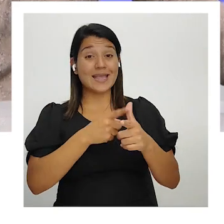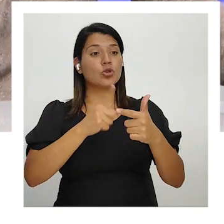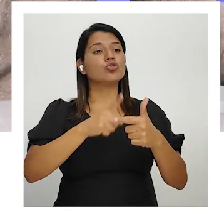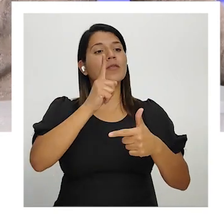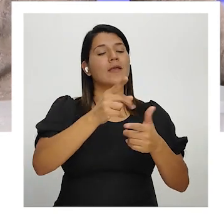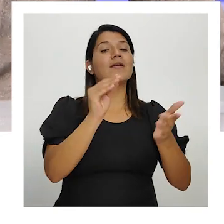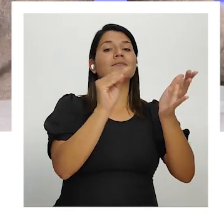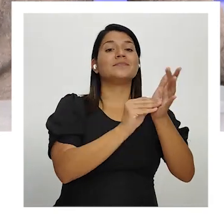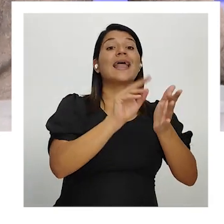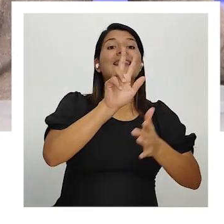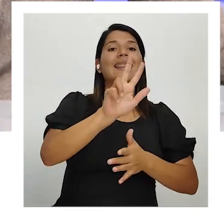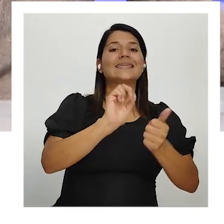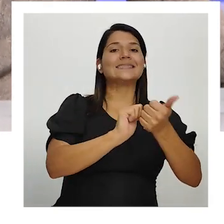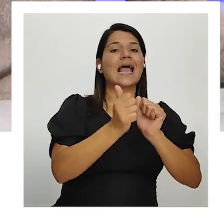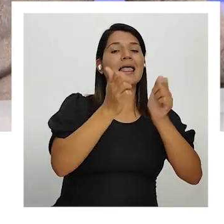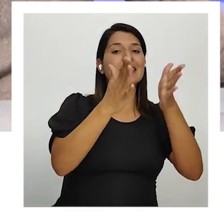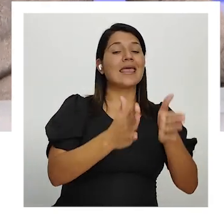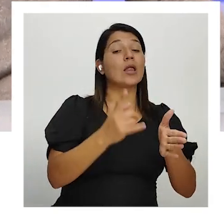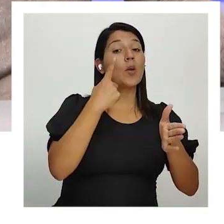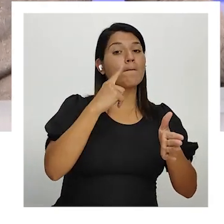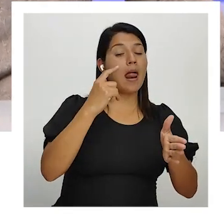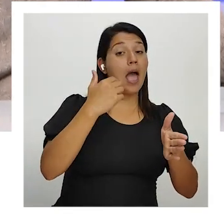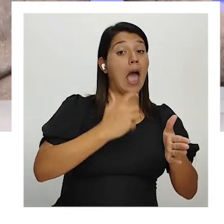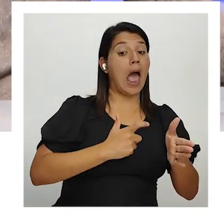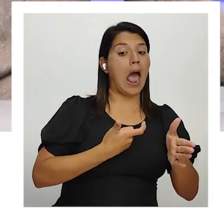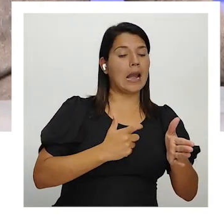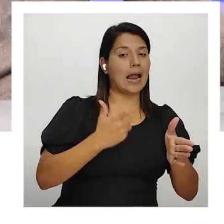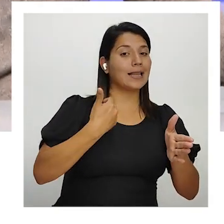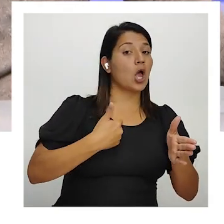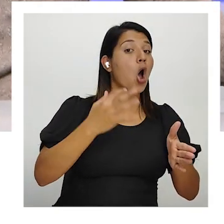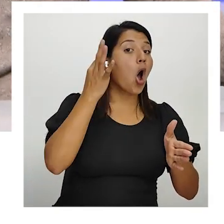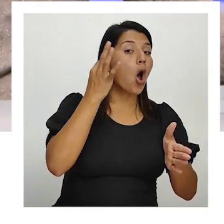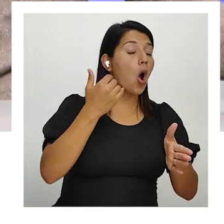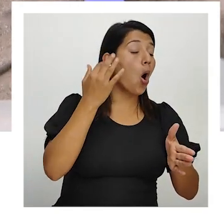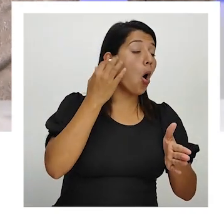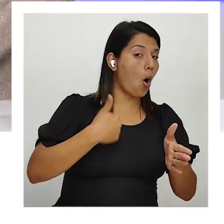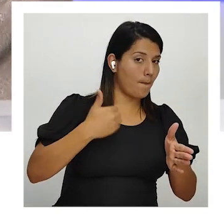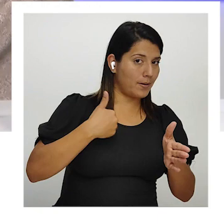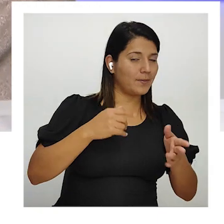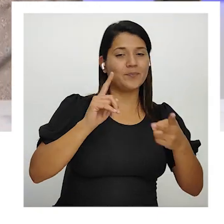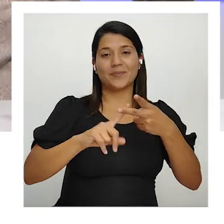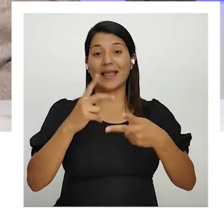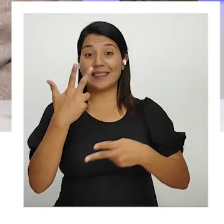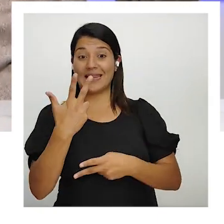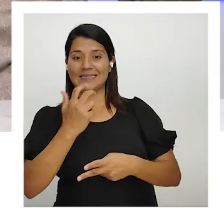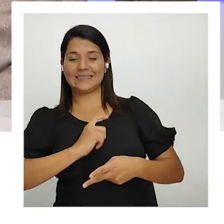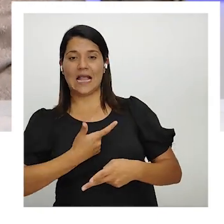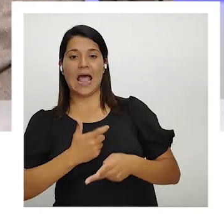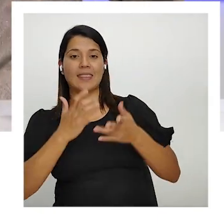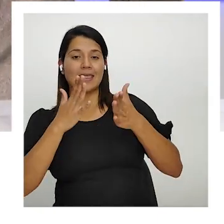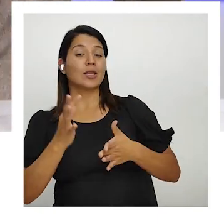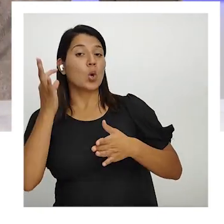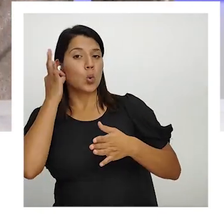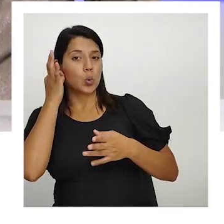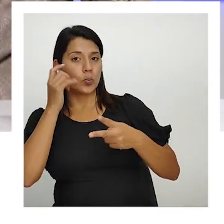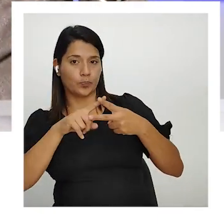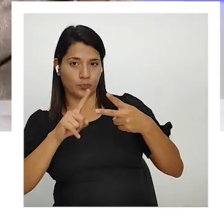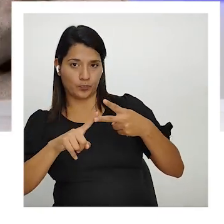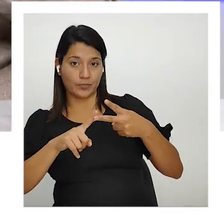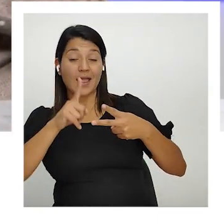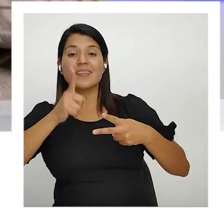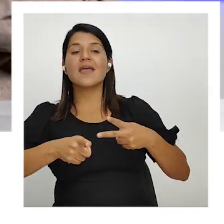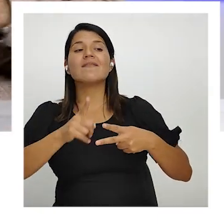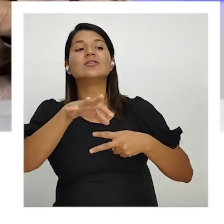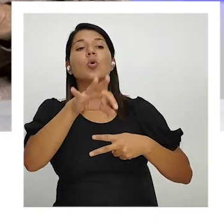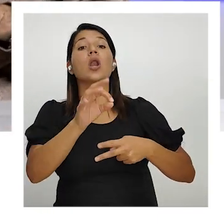alcalde, varones, y 3 candidatas a alcaldesa, mujeres. Tiene que escoger en cuáles cantones va a ir con un candidato hombre